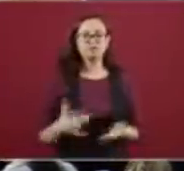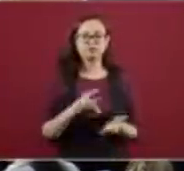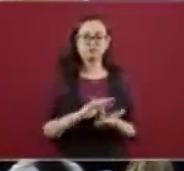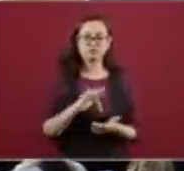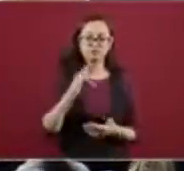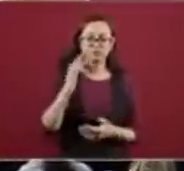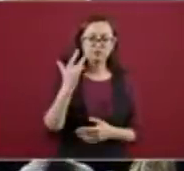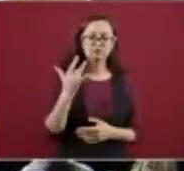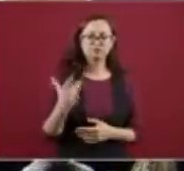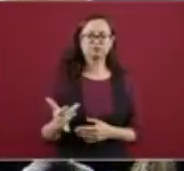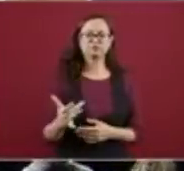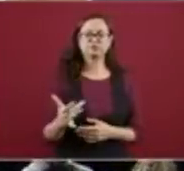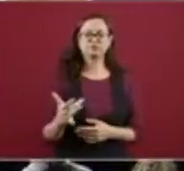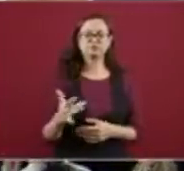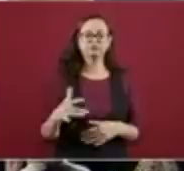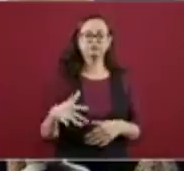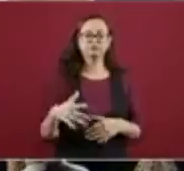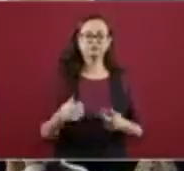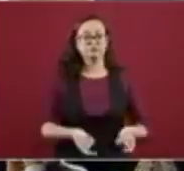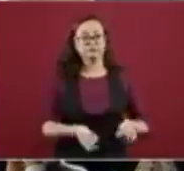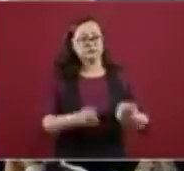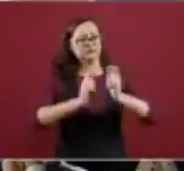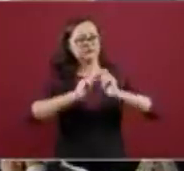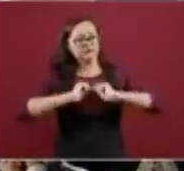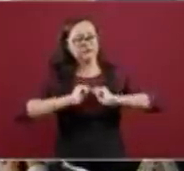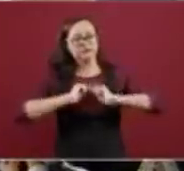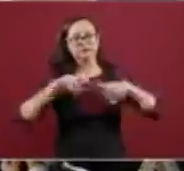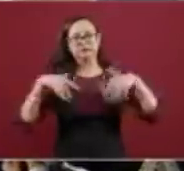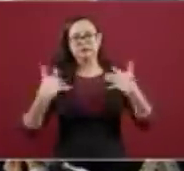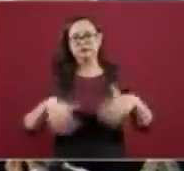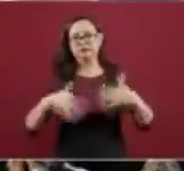por esta histórica encomienda